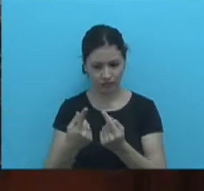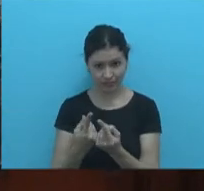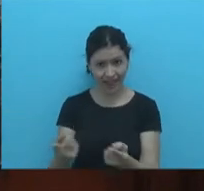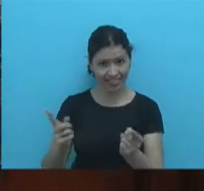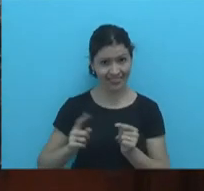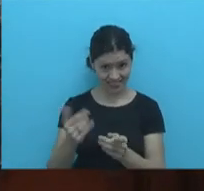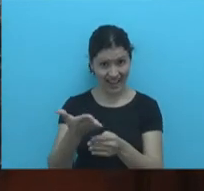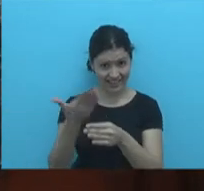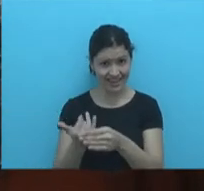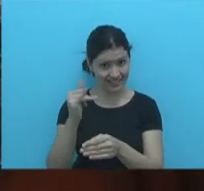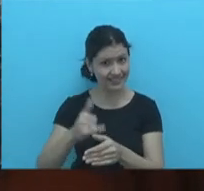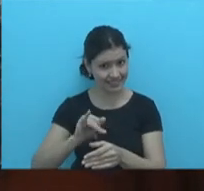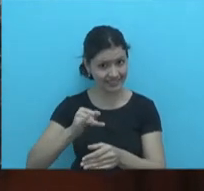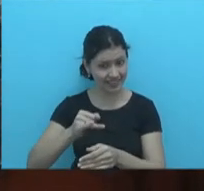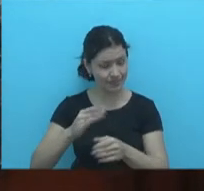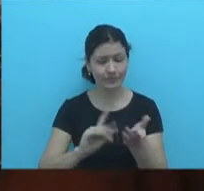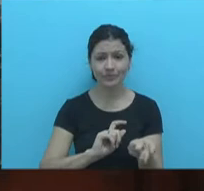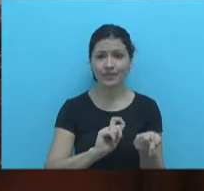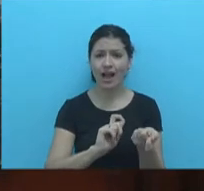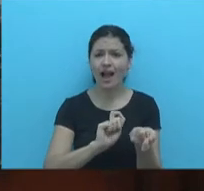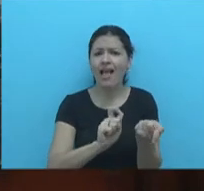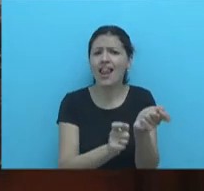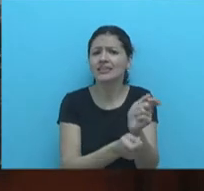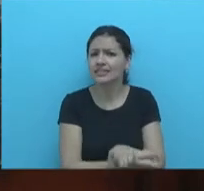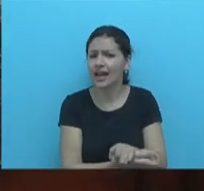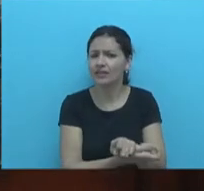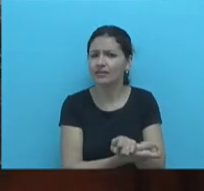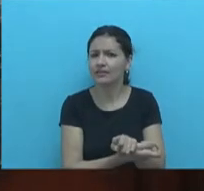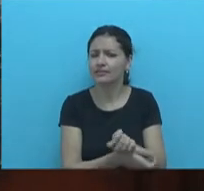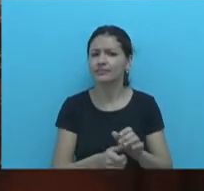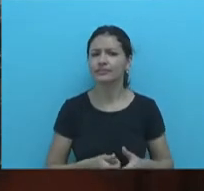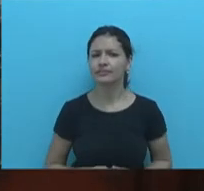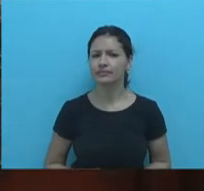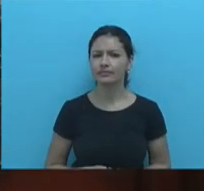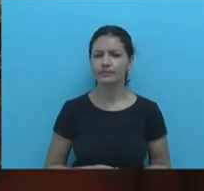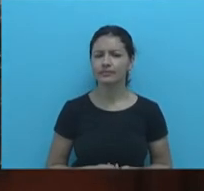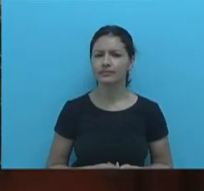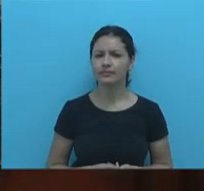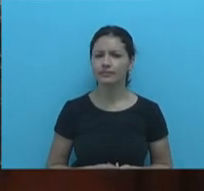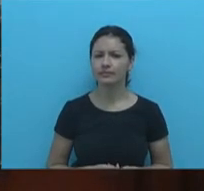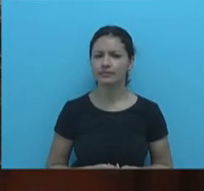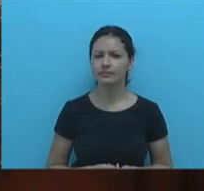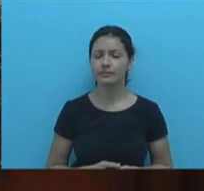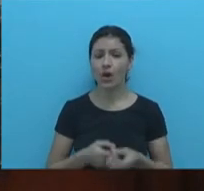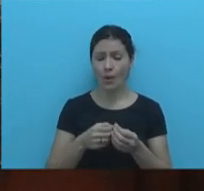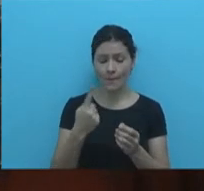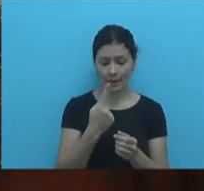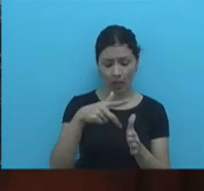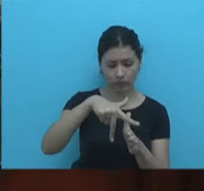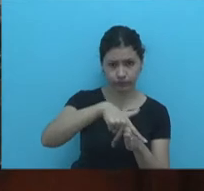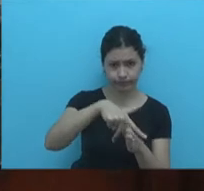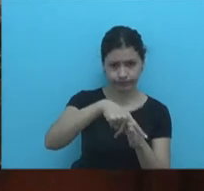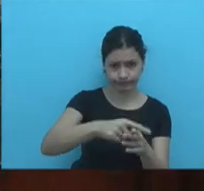Artículo 4. Sustitución. Que a los fines de promover el reemplazo de los carros tirados por caballos por vehículos debidamente homologados